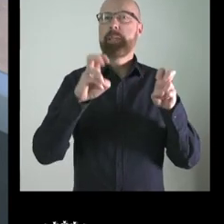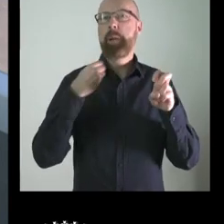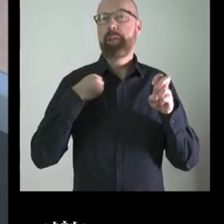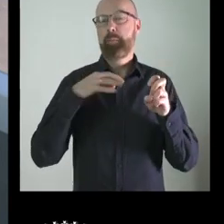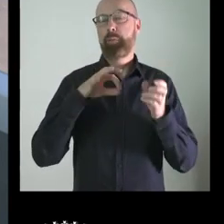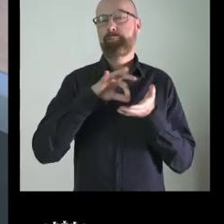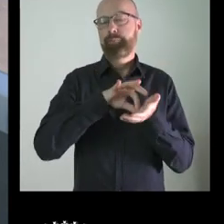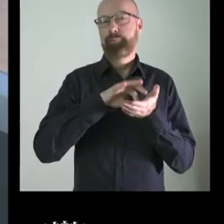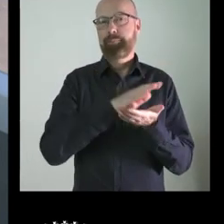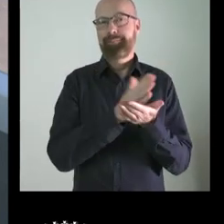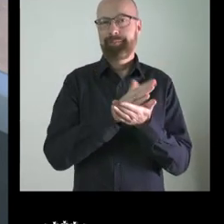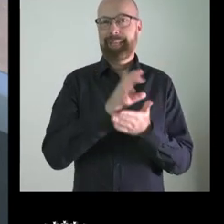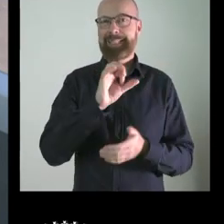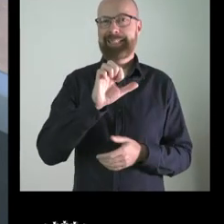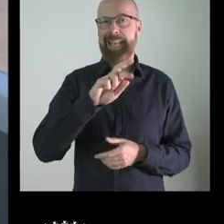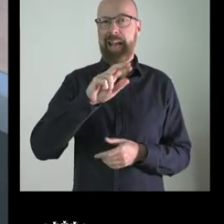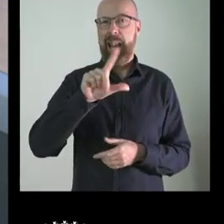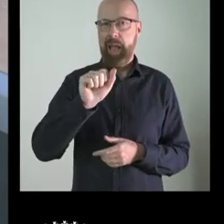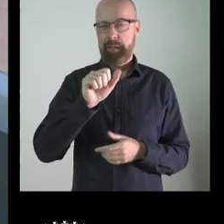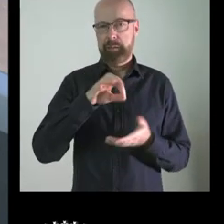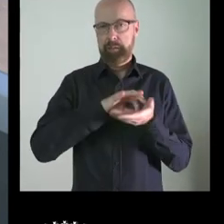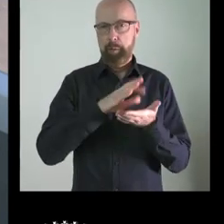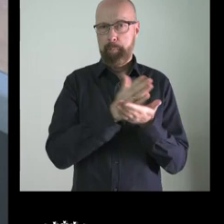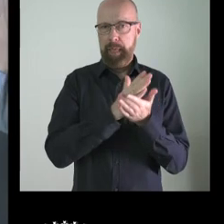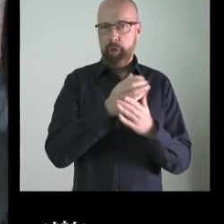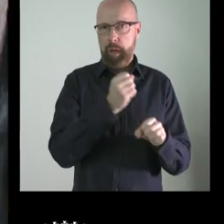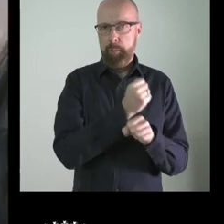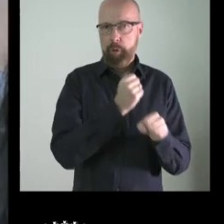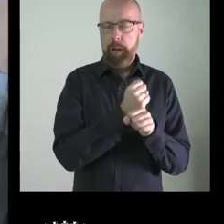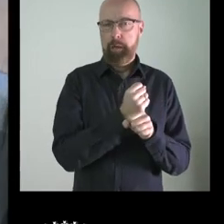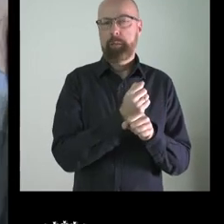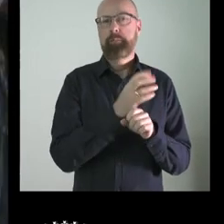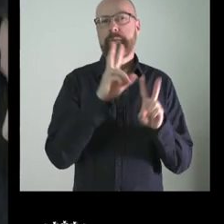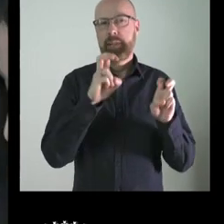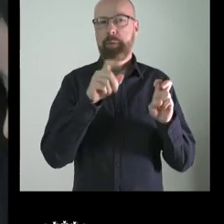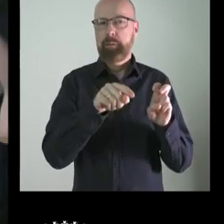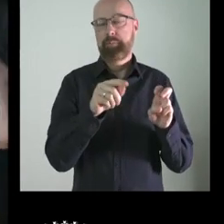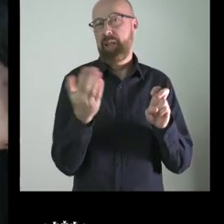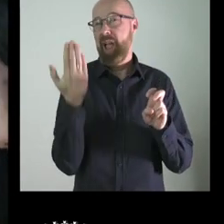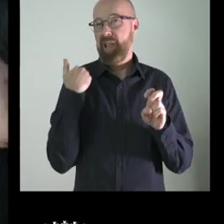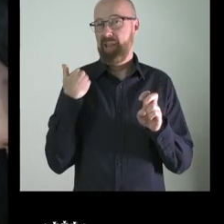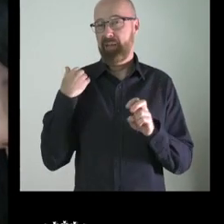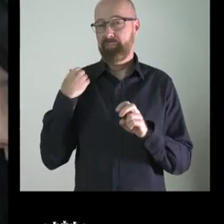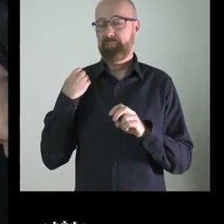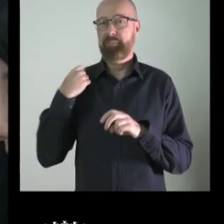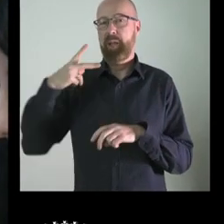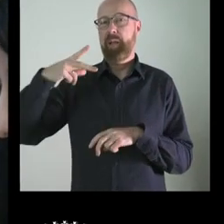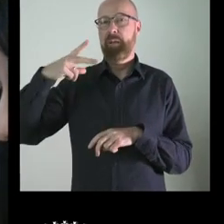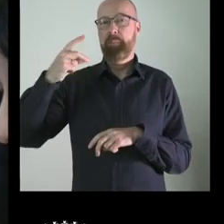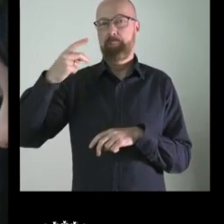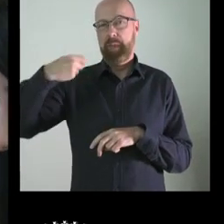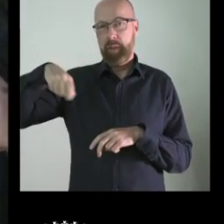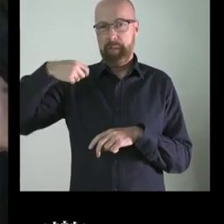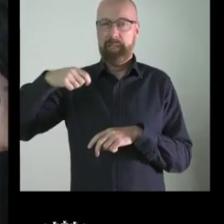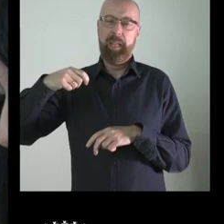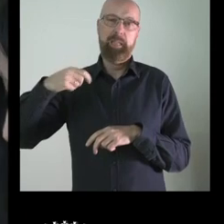el servicio mención laboral y sobre las declaraciones que hizo ayer la vicepresidenta Yolanda